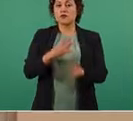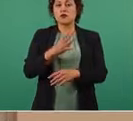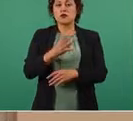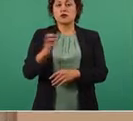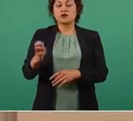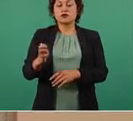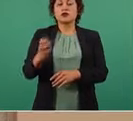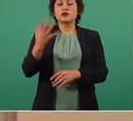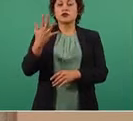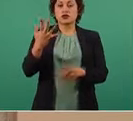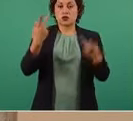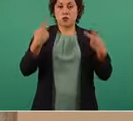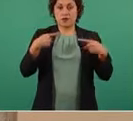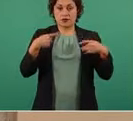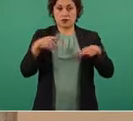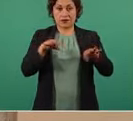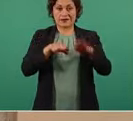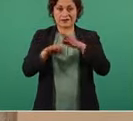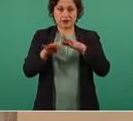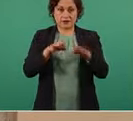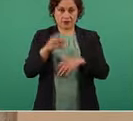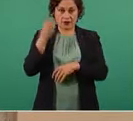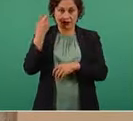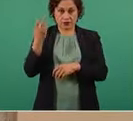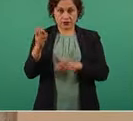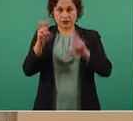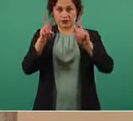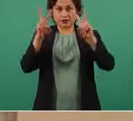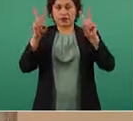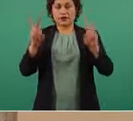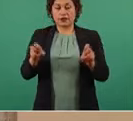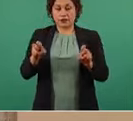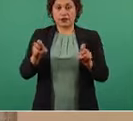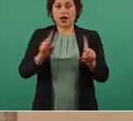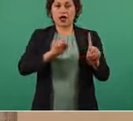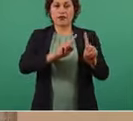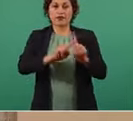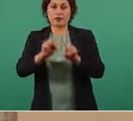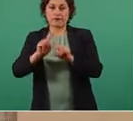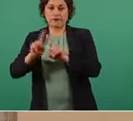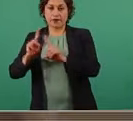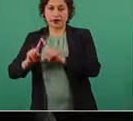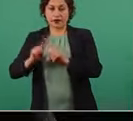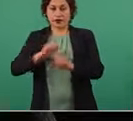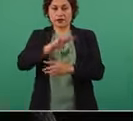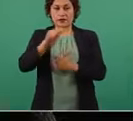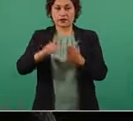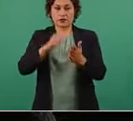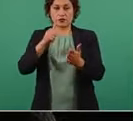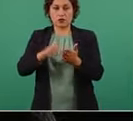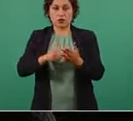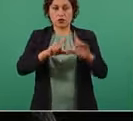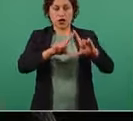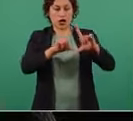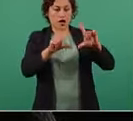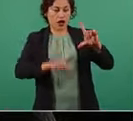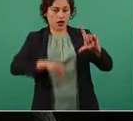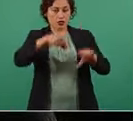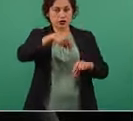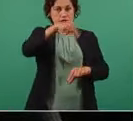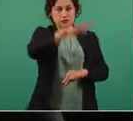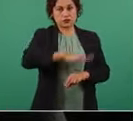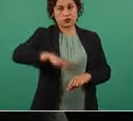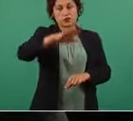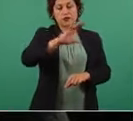5.405 hombres realizando esta actividad en las áreas del norte del país, en lo que es